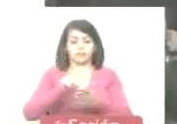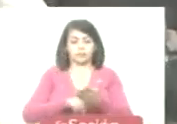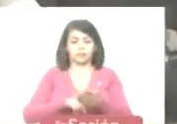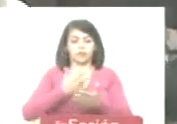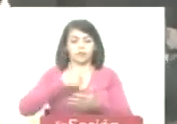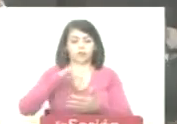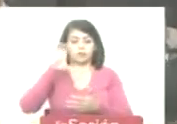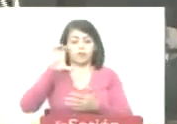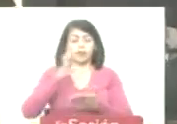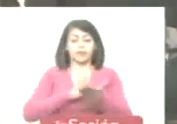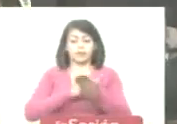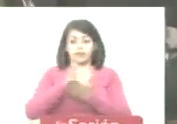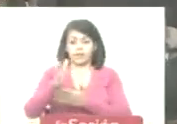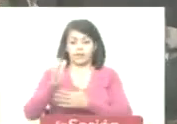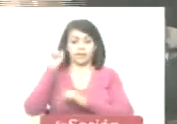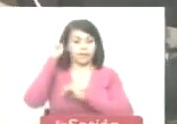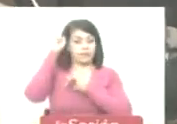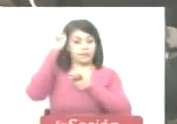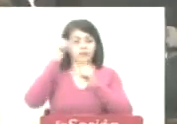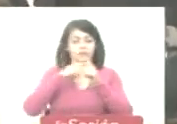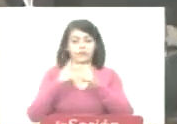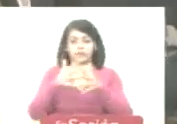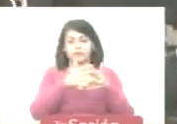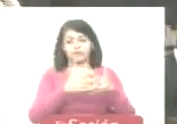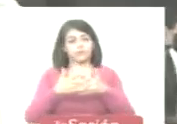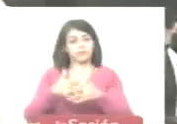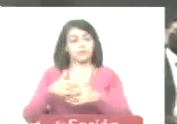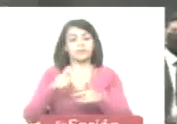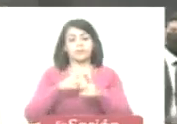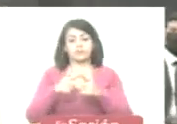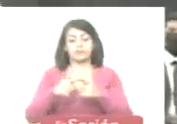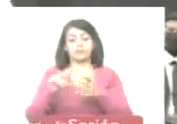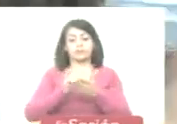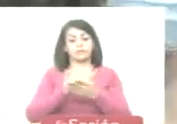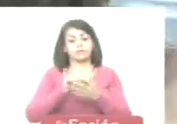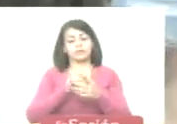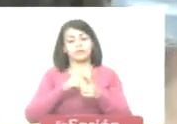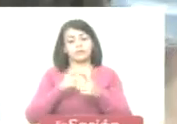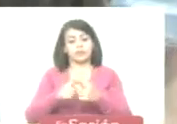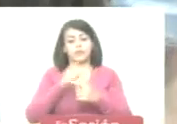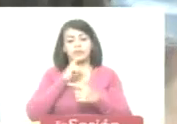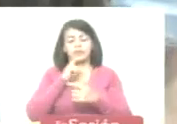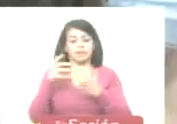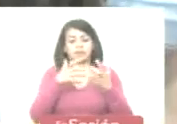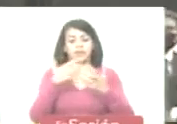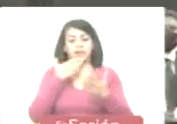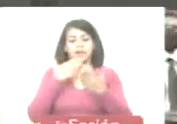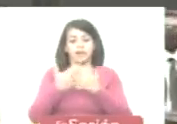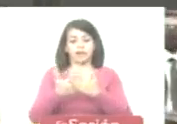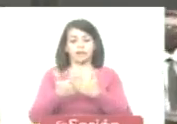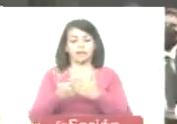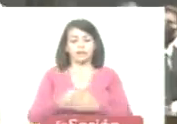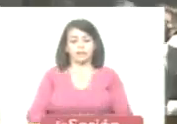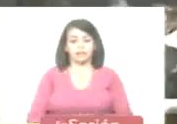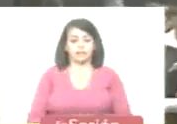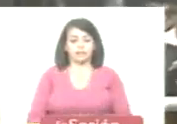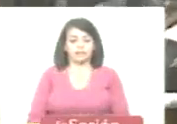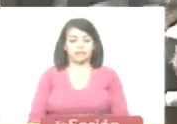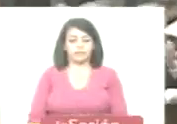nación, que sigue venciendo al imperialismo yanqui en esta durísima y compleja batalla. Muchas gracias, querido camarada.